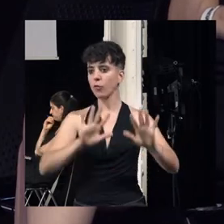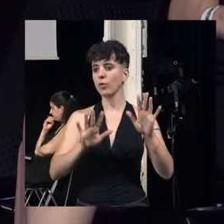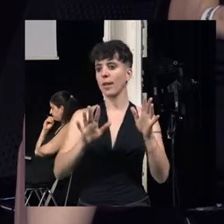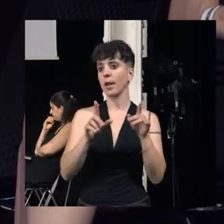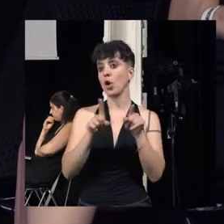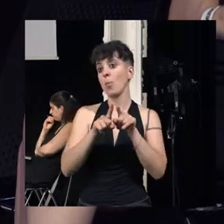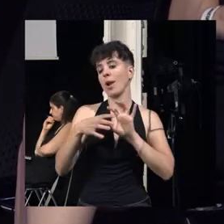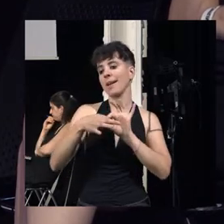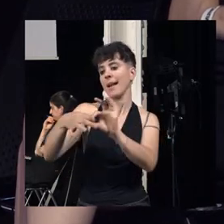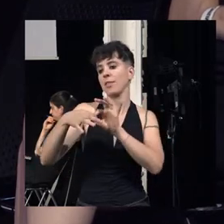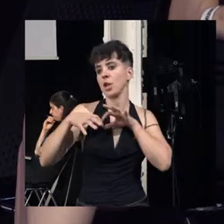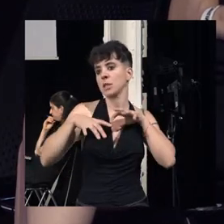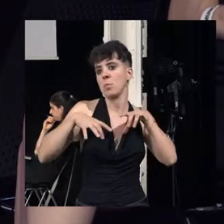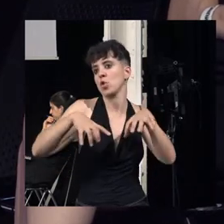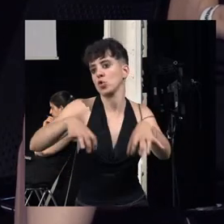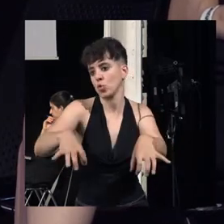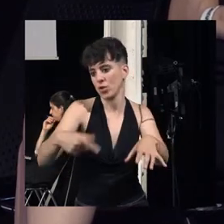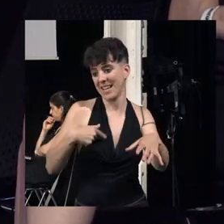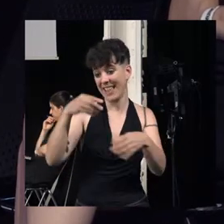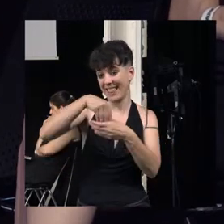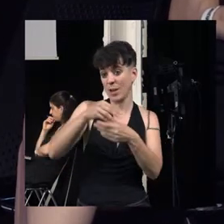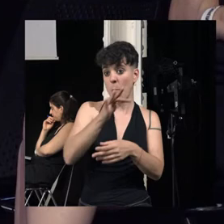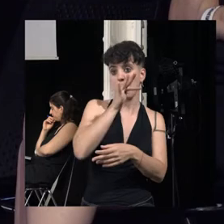monstruosas, llenas de promesas y blasfemias.